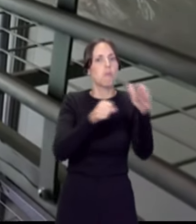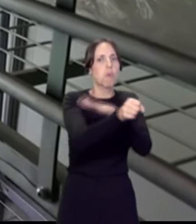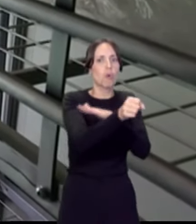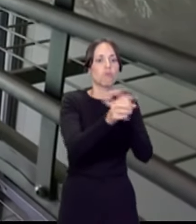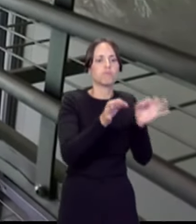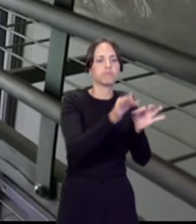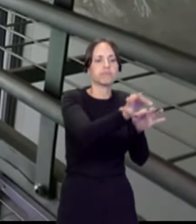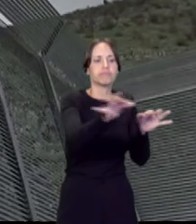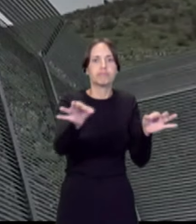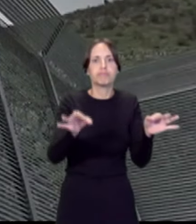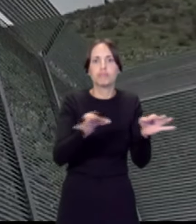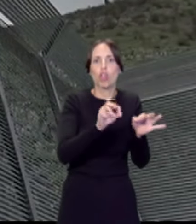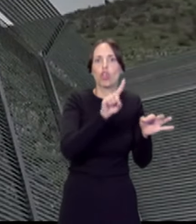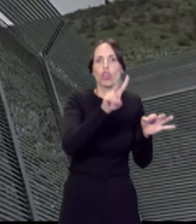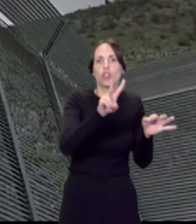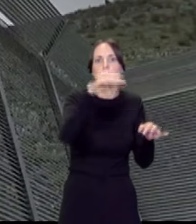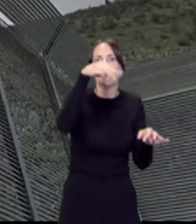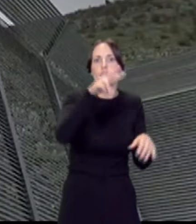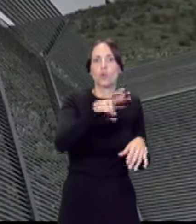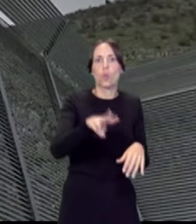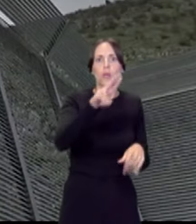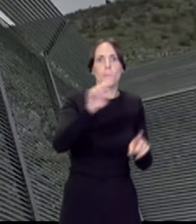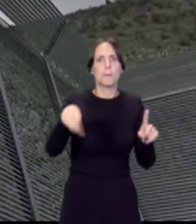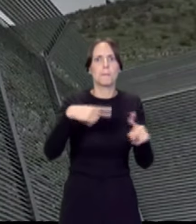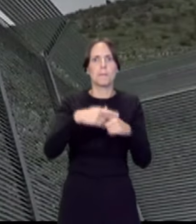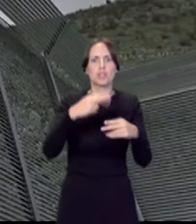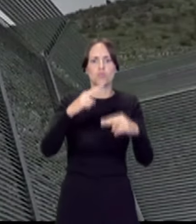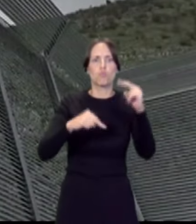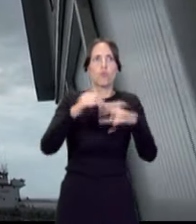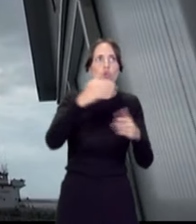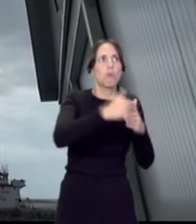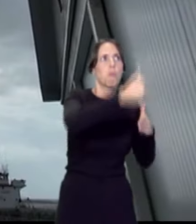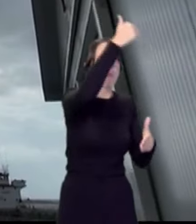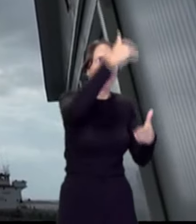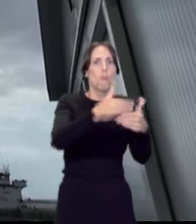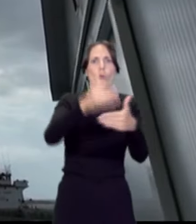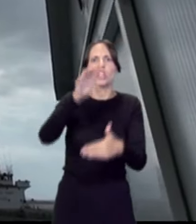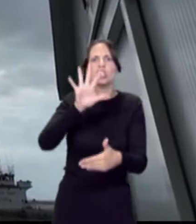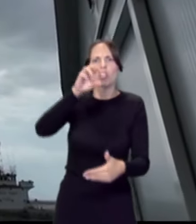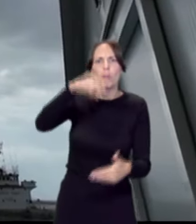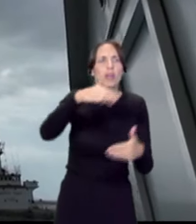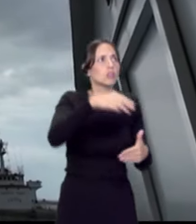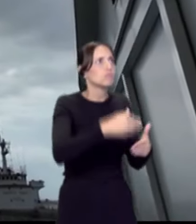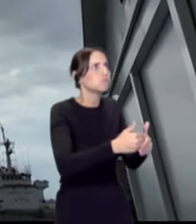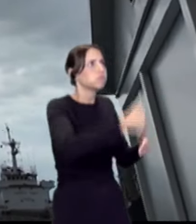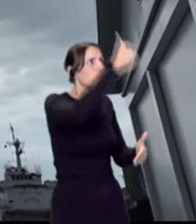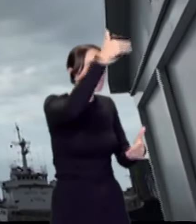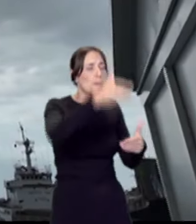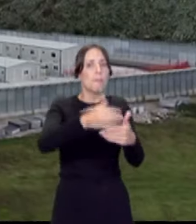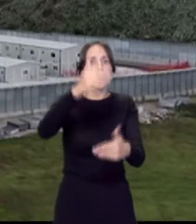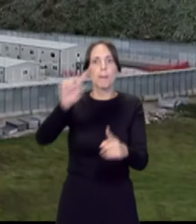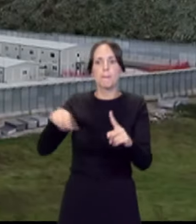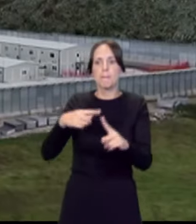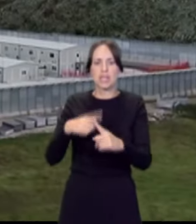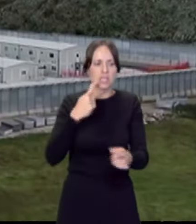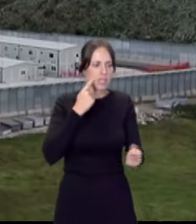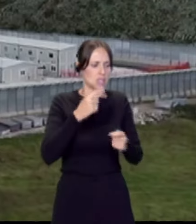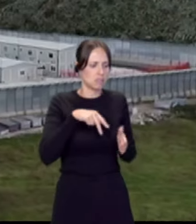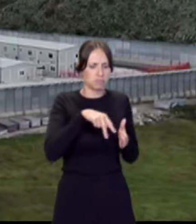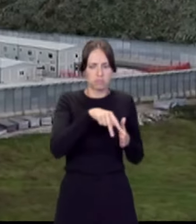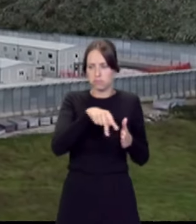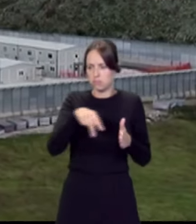metros cuadrados, rodeados de muros de hasta 5 metros de altura y con todos sus pasos restringidos en un